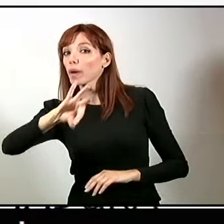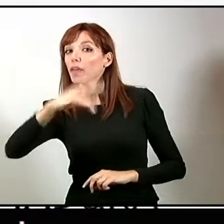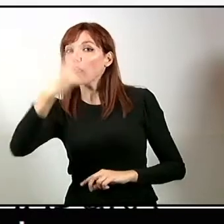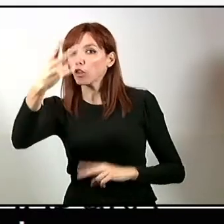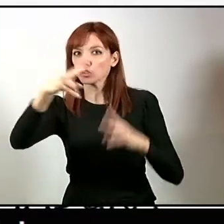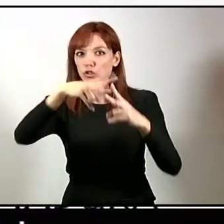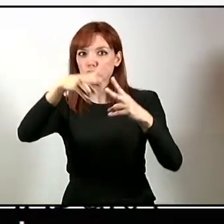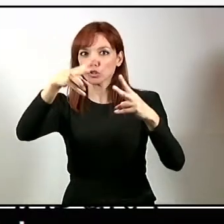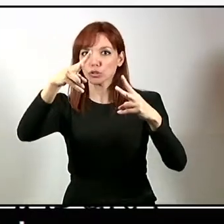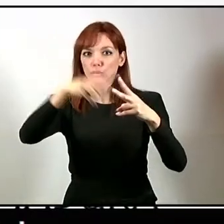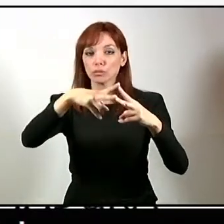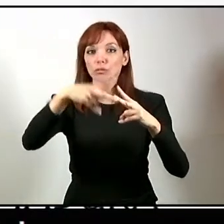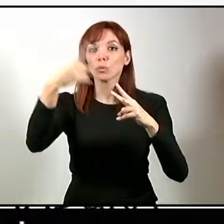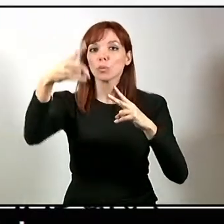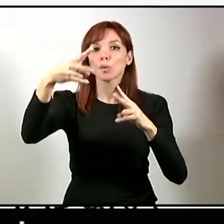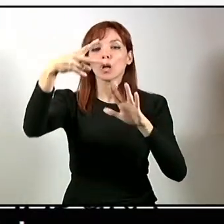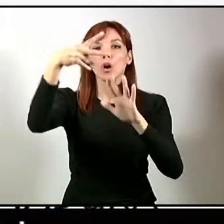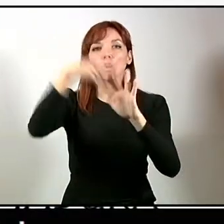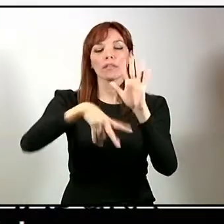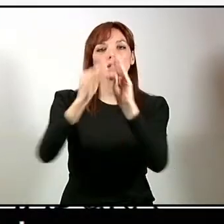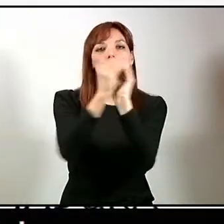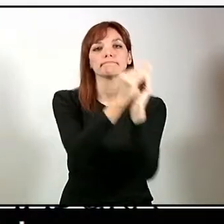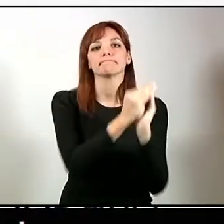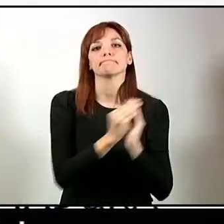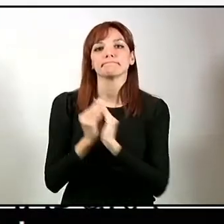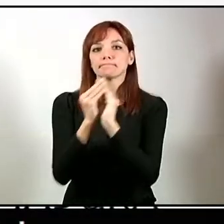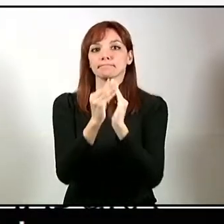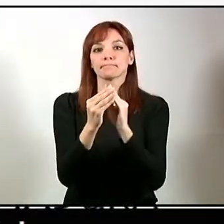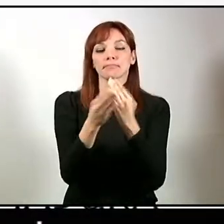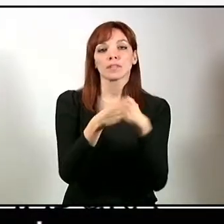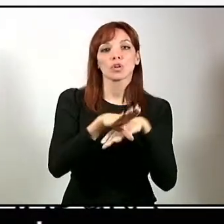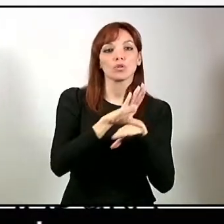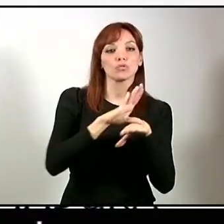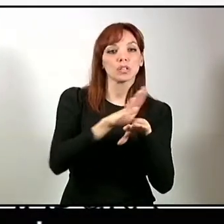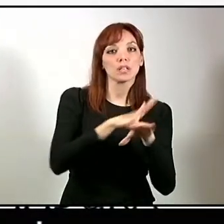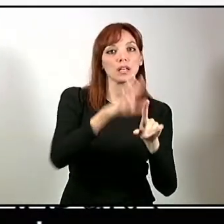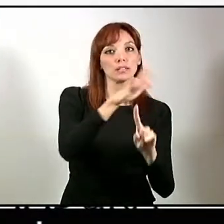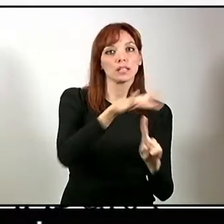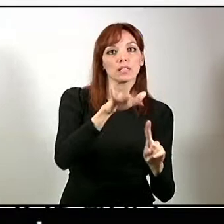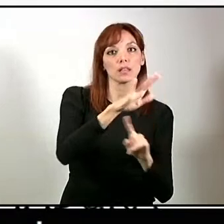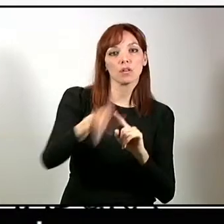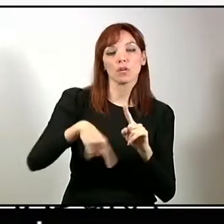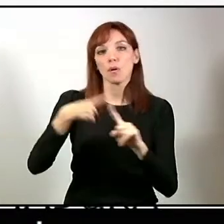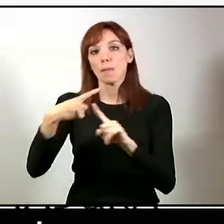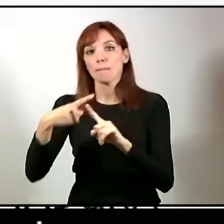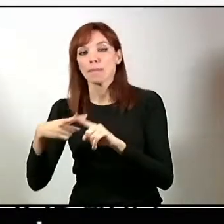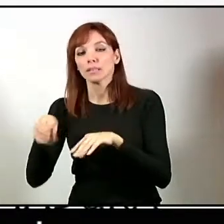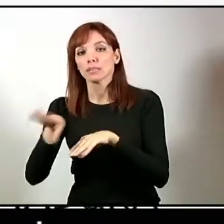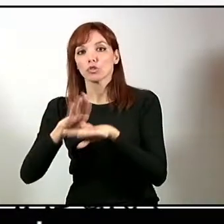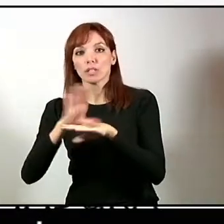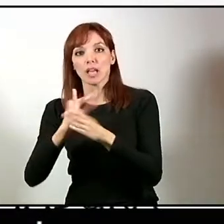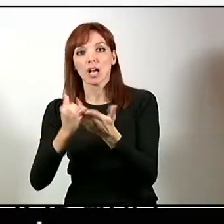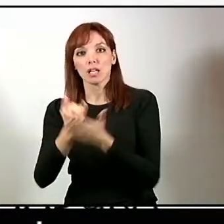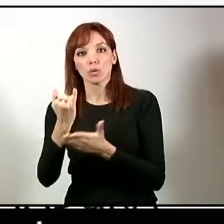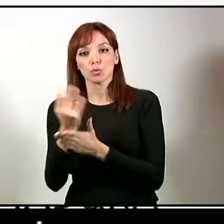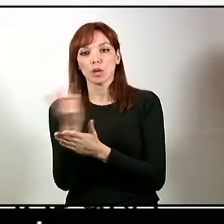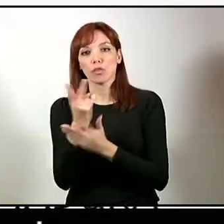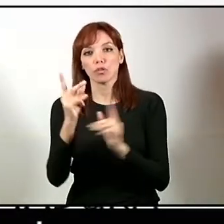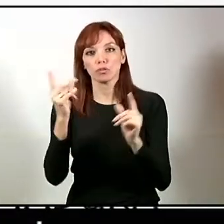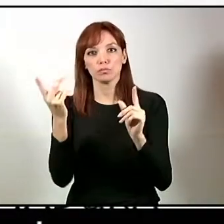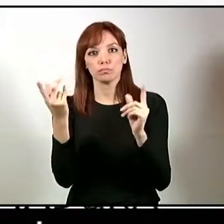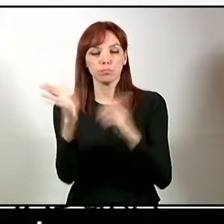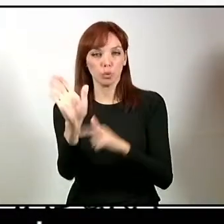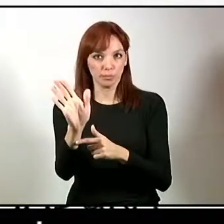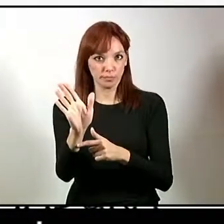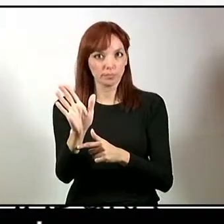han publicado en una orden conjunta entre la Consejería de Transición Ecológica y la de Agricultura.